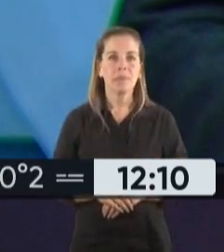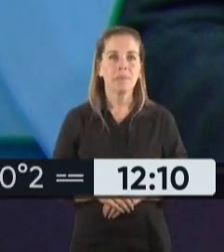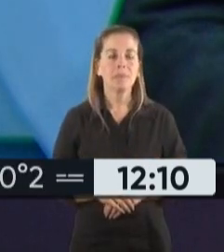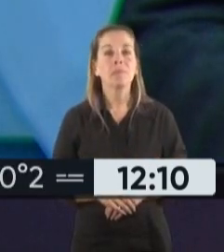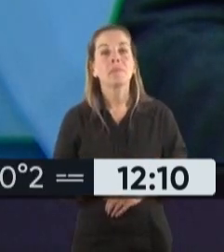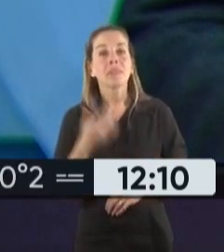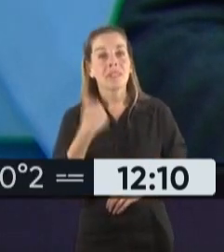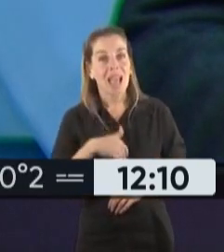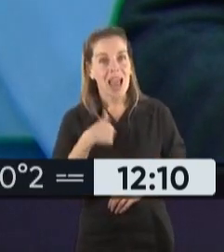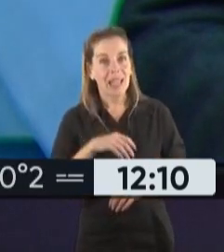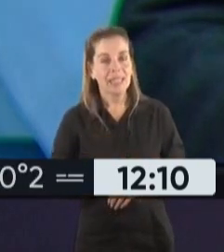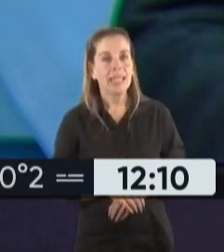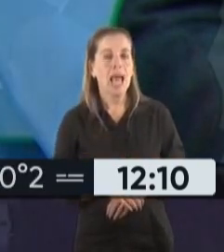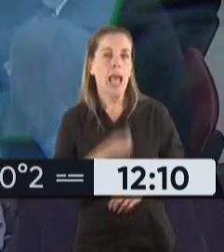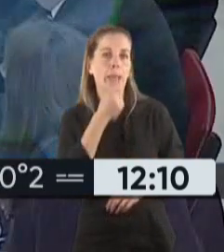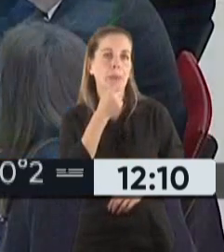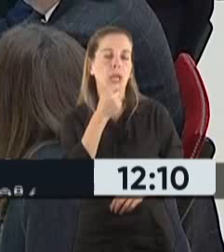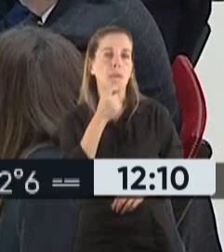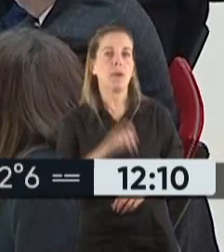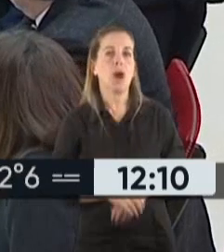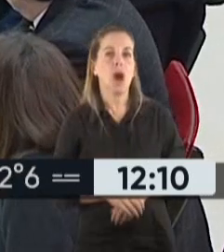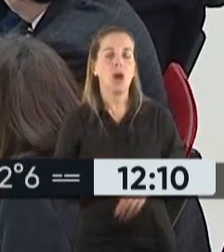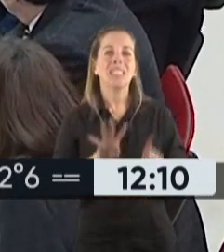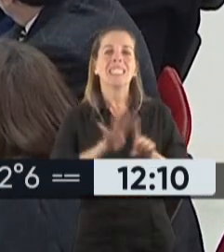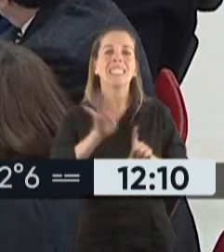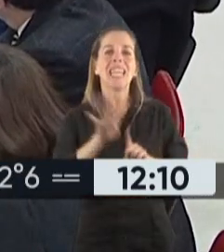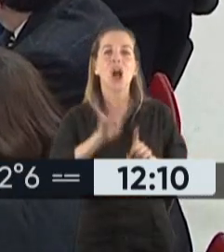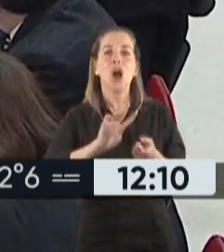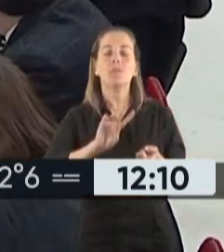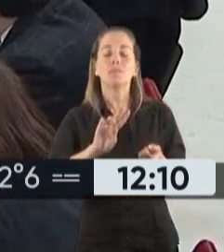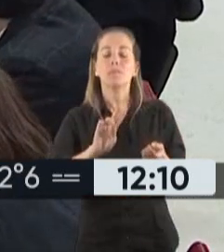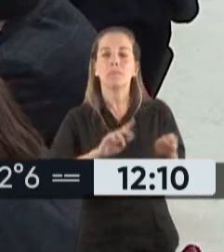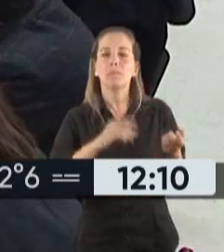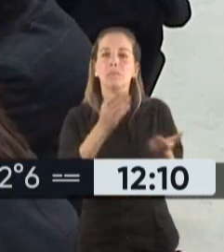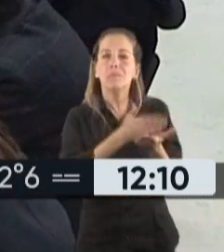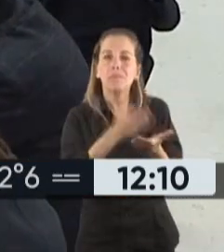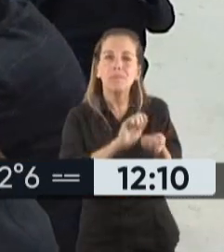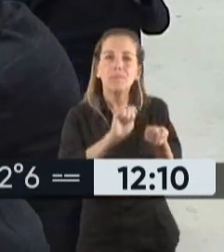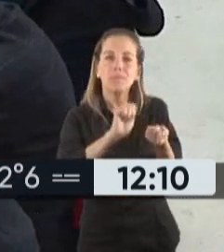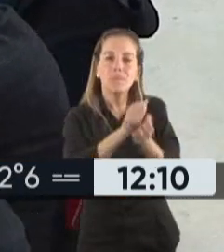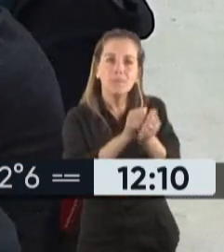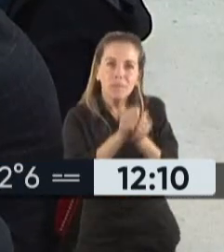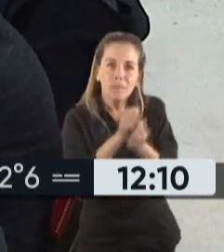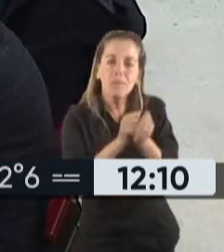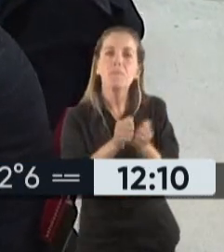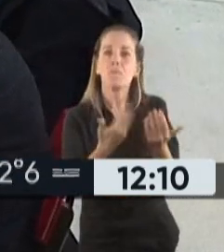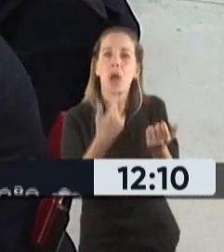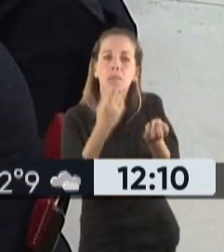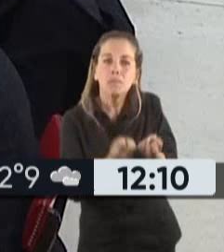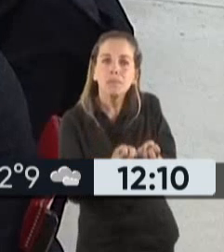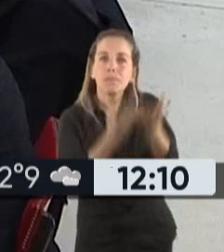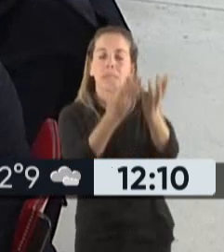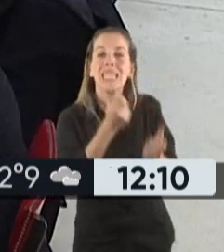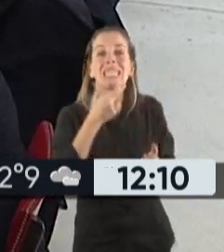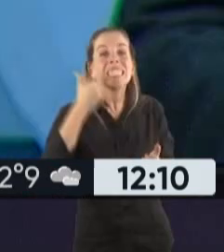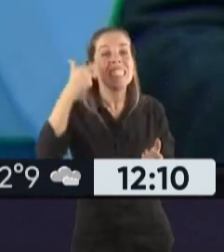registrado el trigo transgénico, que le permite al trigo crecer en condiciones de falta de